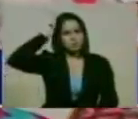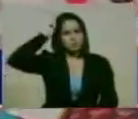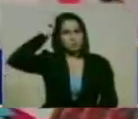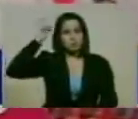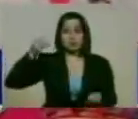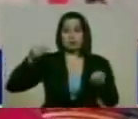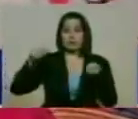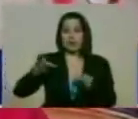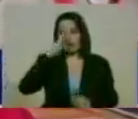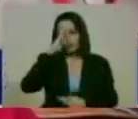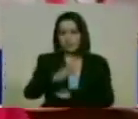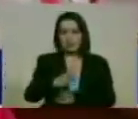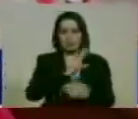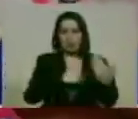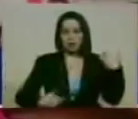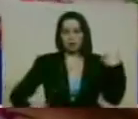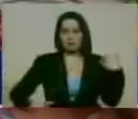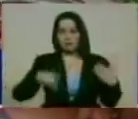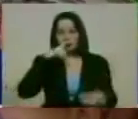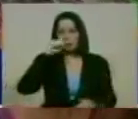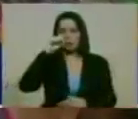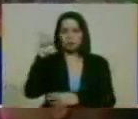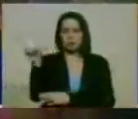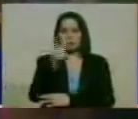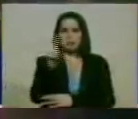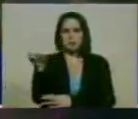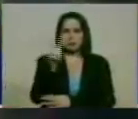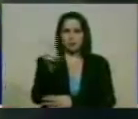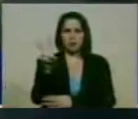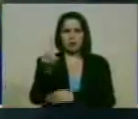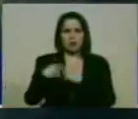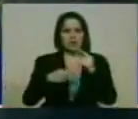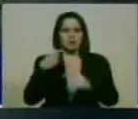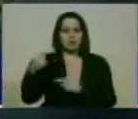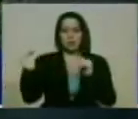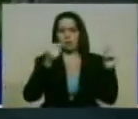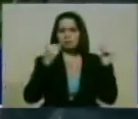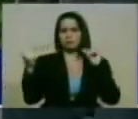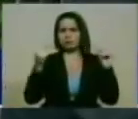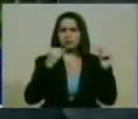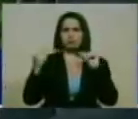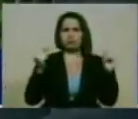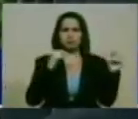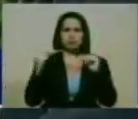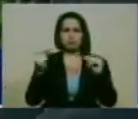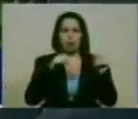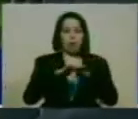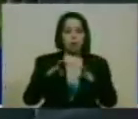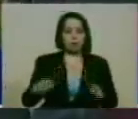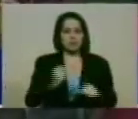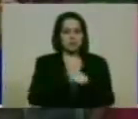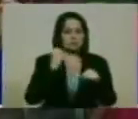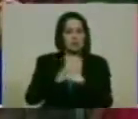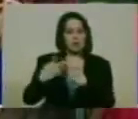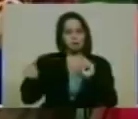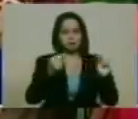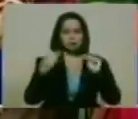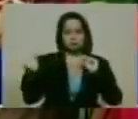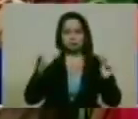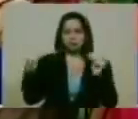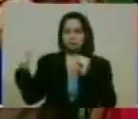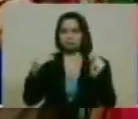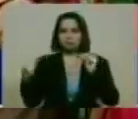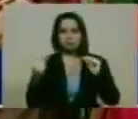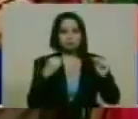entregadas directamente al jefe de Estado venezolano luego de debatir en mesas de trabajo en estas